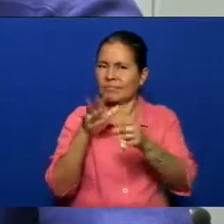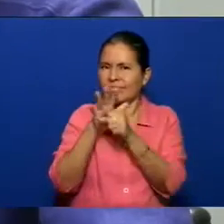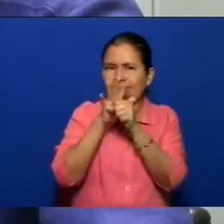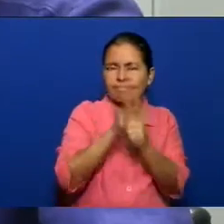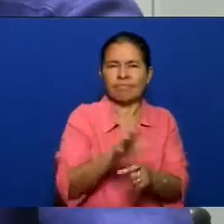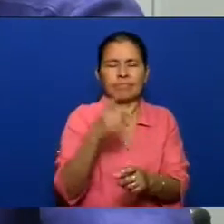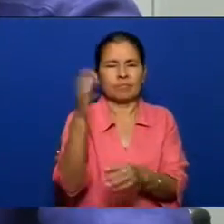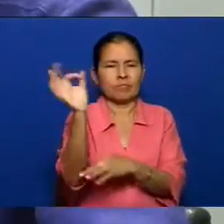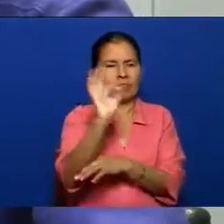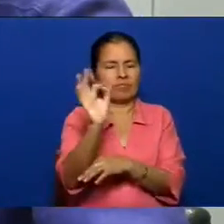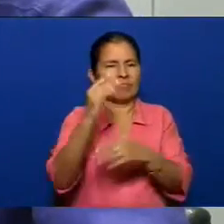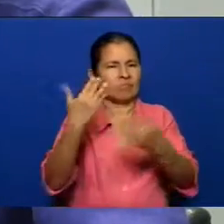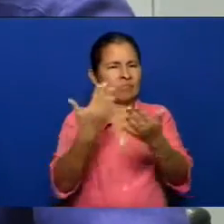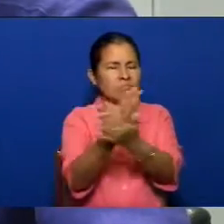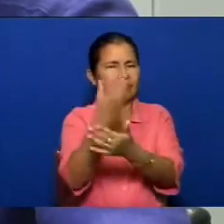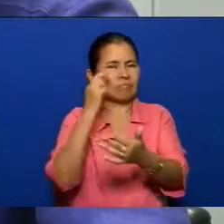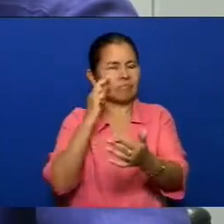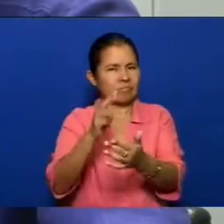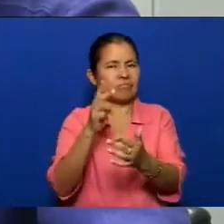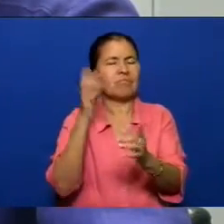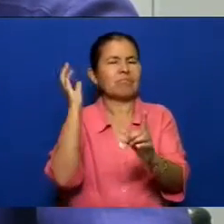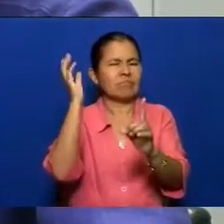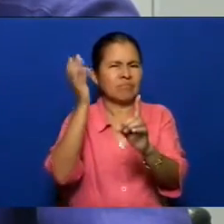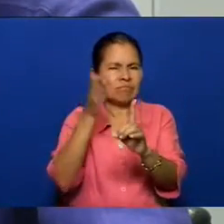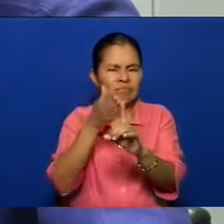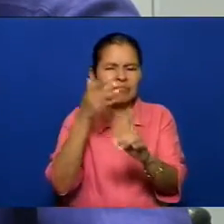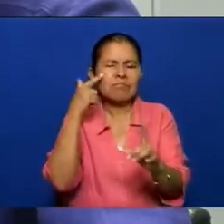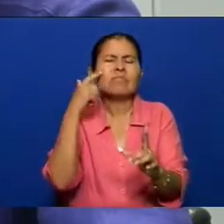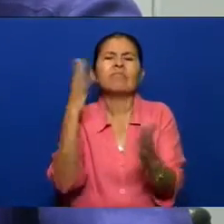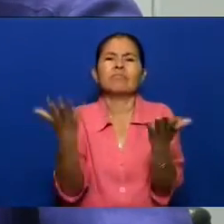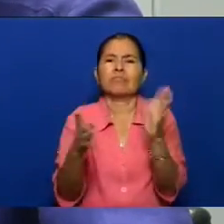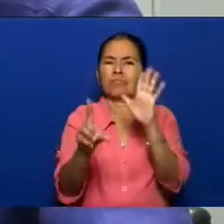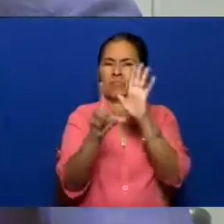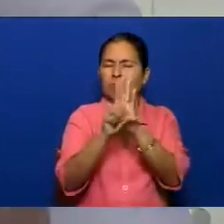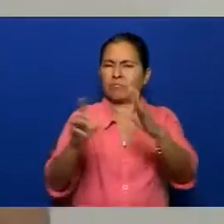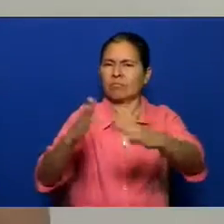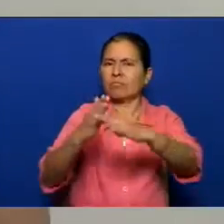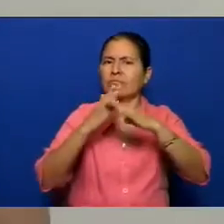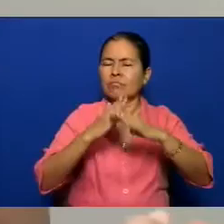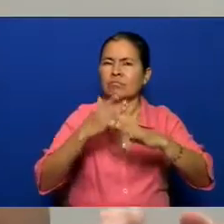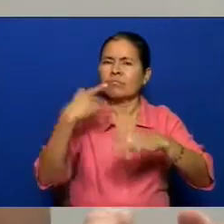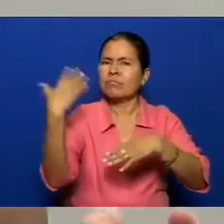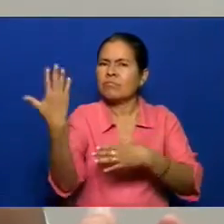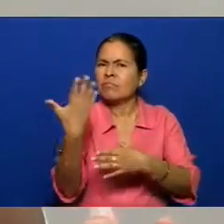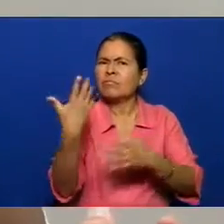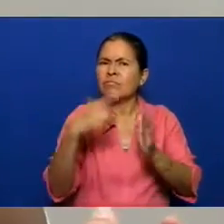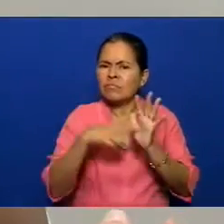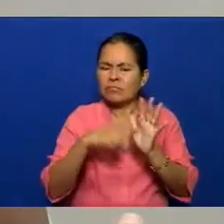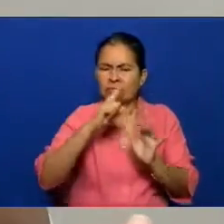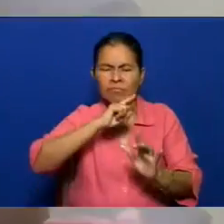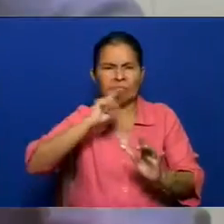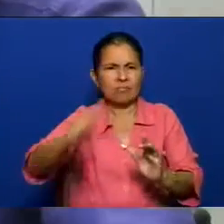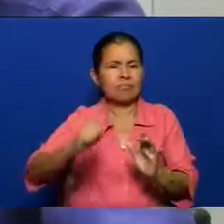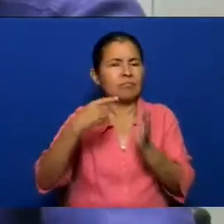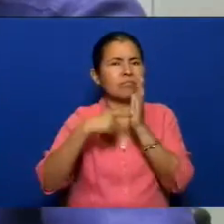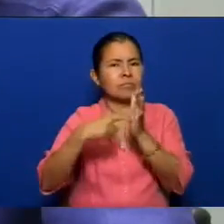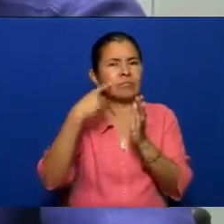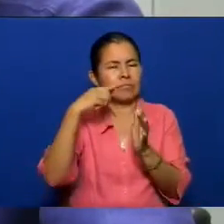tecnologías de la información. Ahí tenemos un gran desafío. ¿Cómo legislar? ¿Cómo crear estos tipos penales? Porque